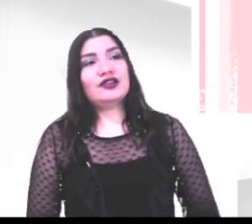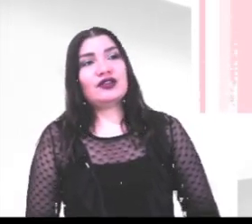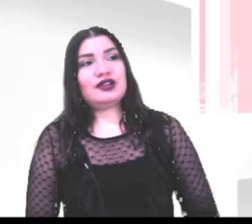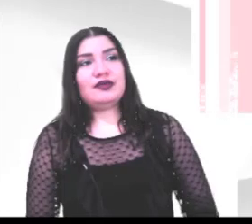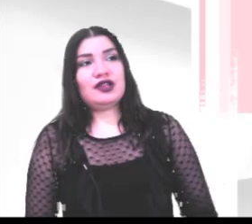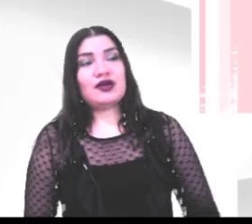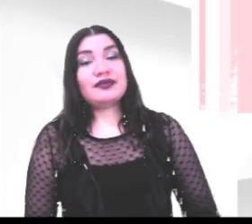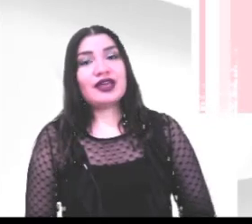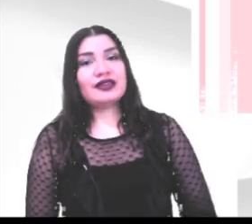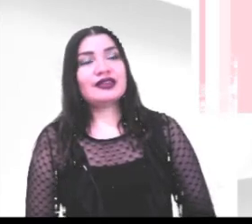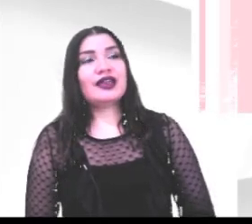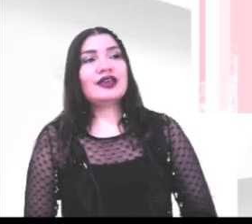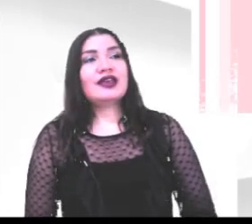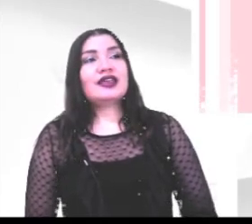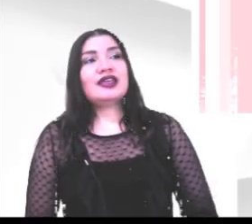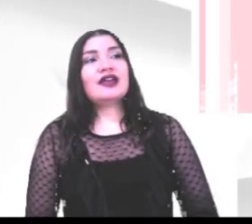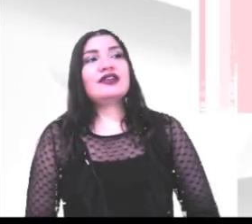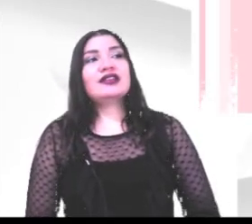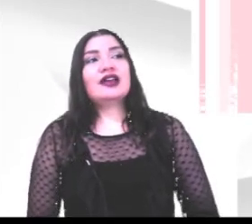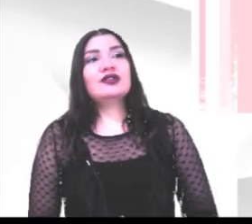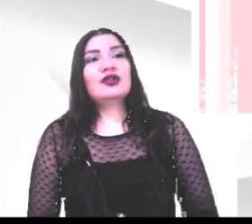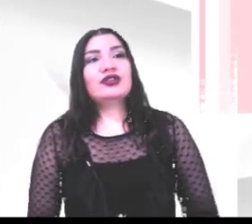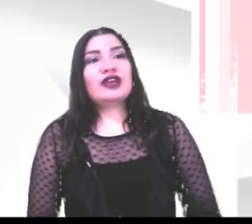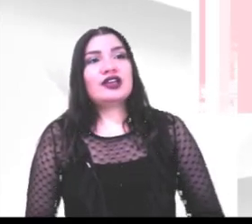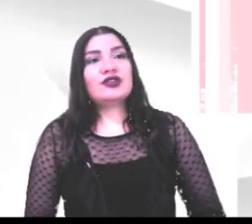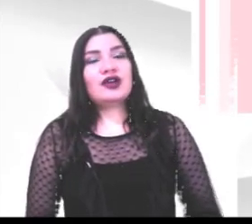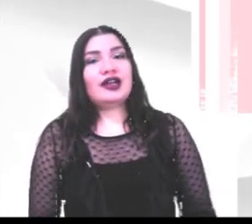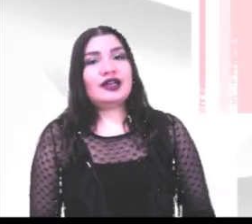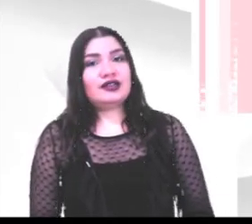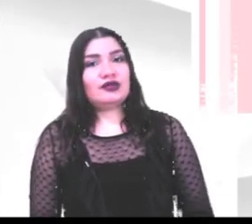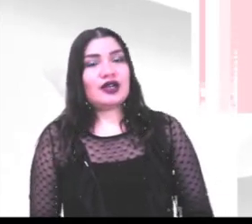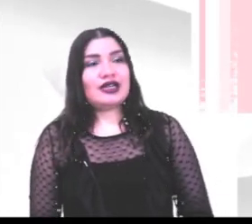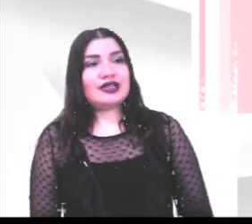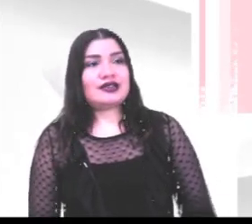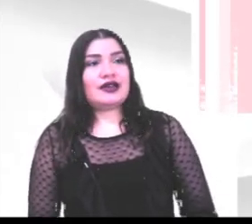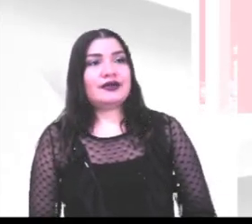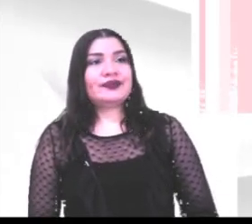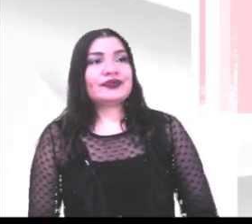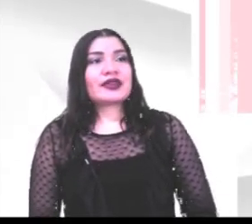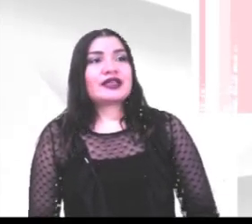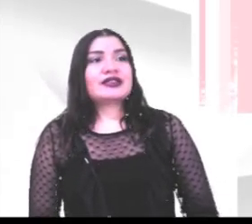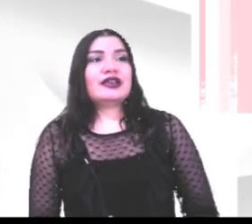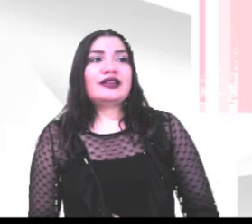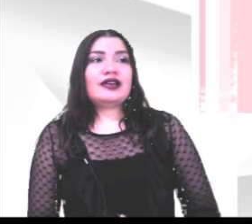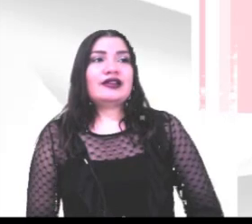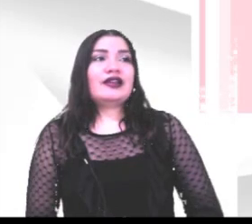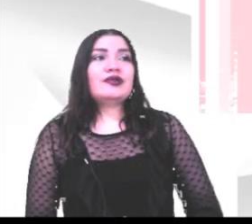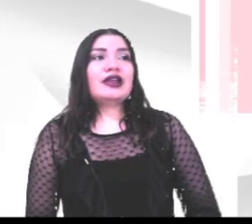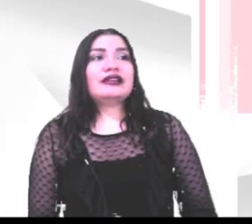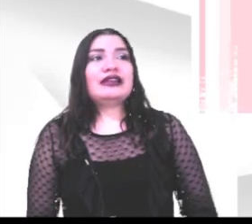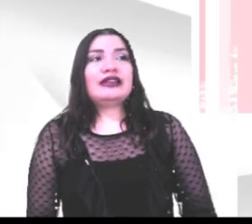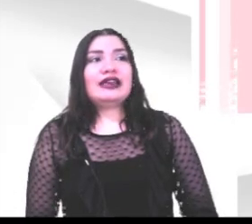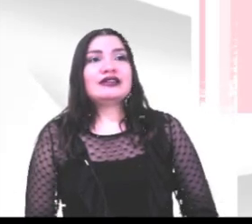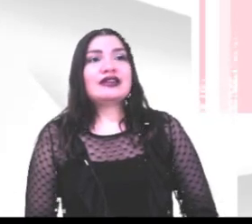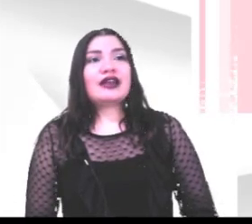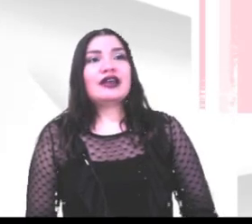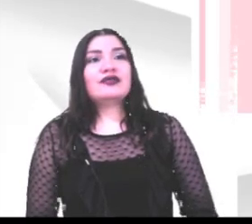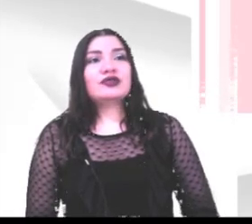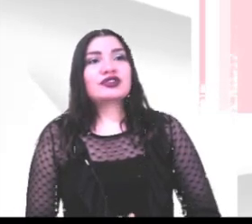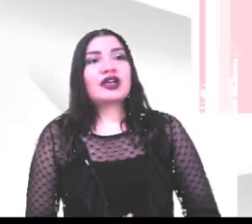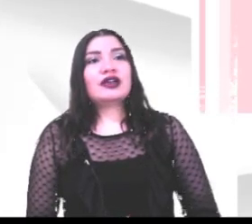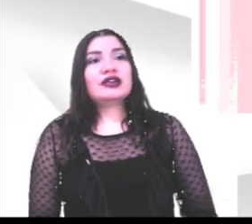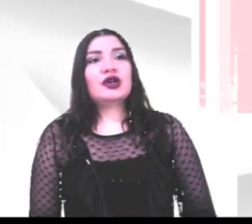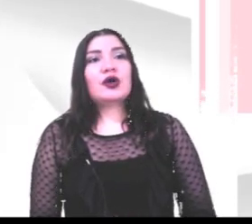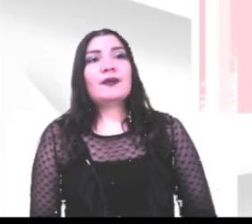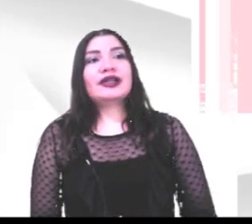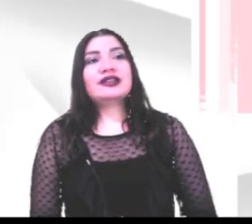equilibrio del medio ambiente y evitando los daños a la naturaleza se trata de una tendencia que